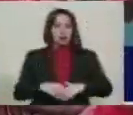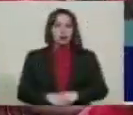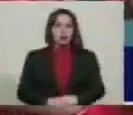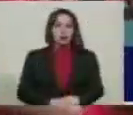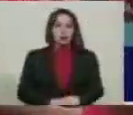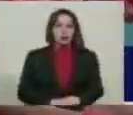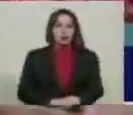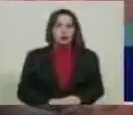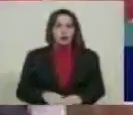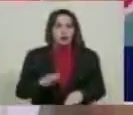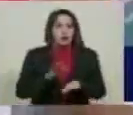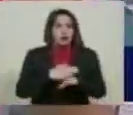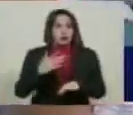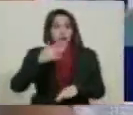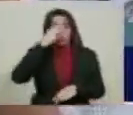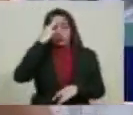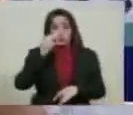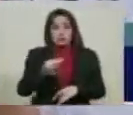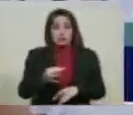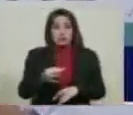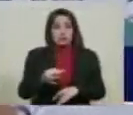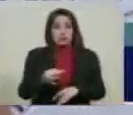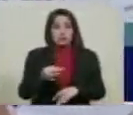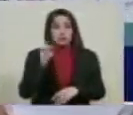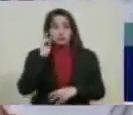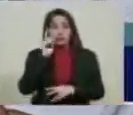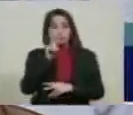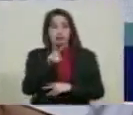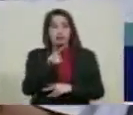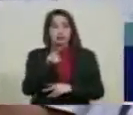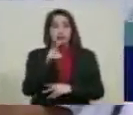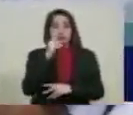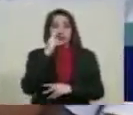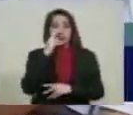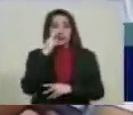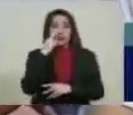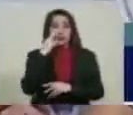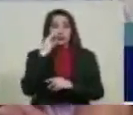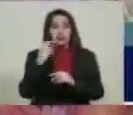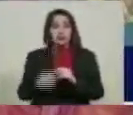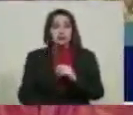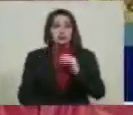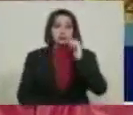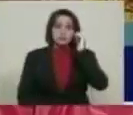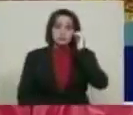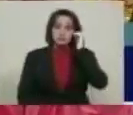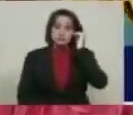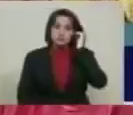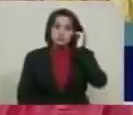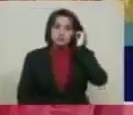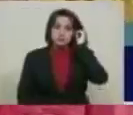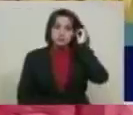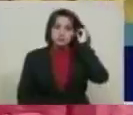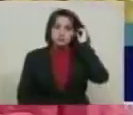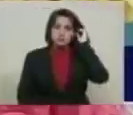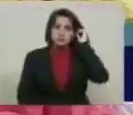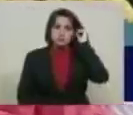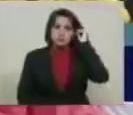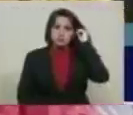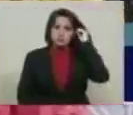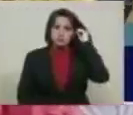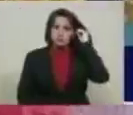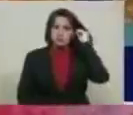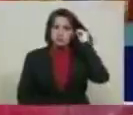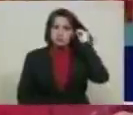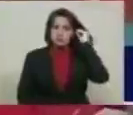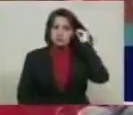Porque creo que en el panorama de estos meses que están por venir, finales de este año, y sobre todo en el